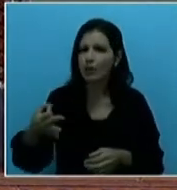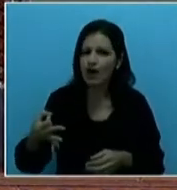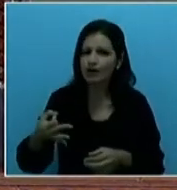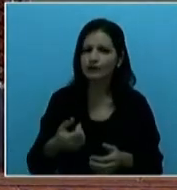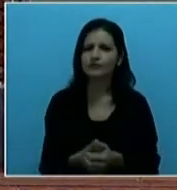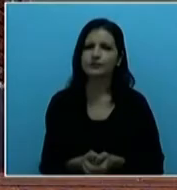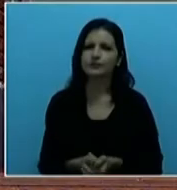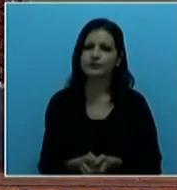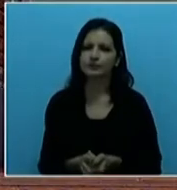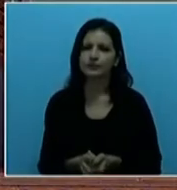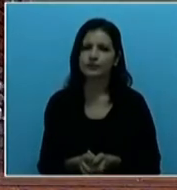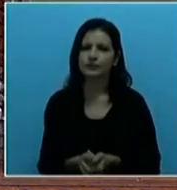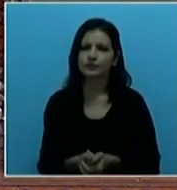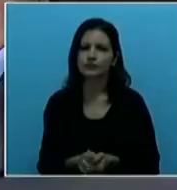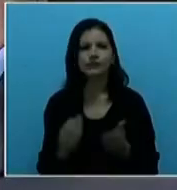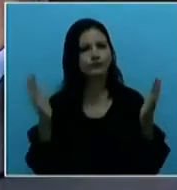santafesinas